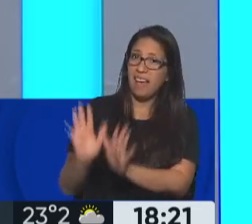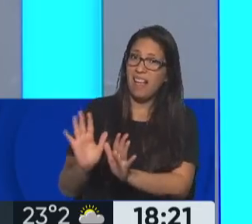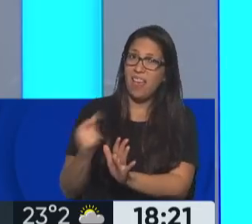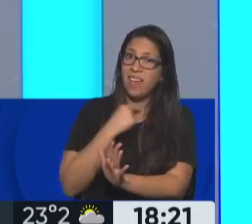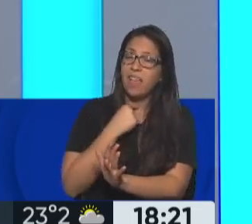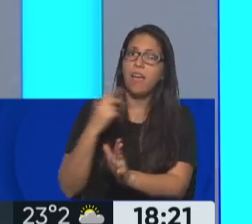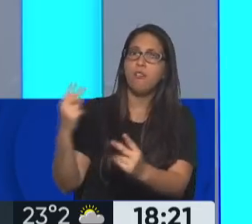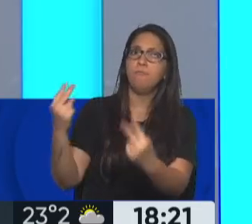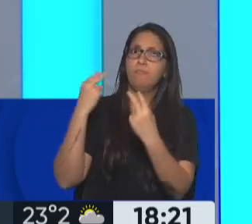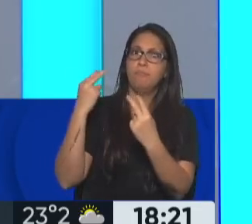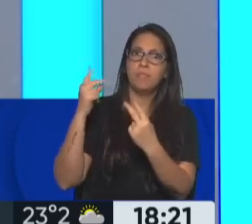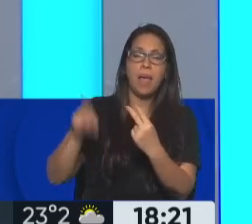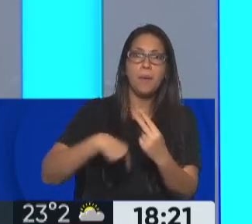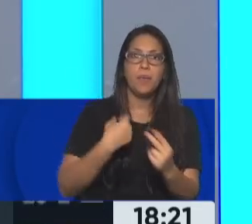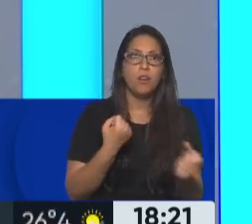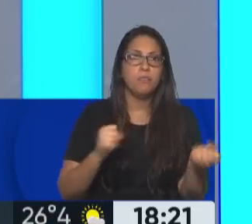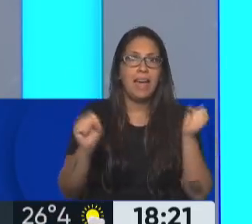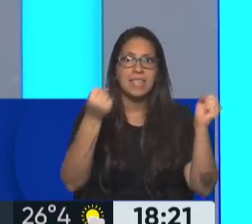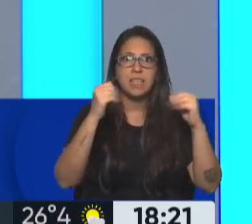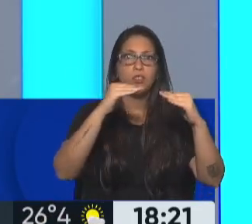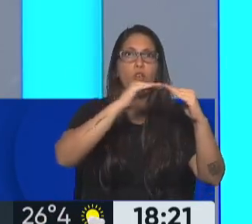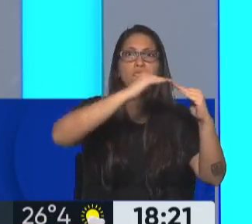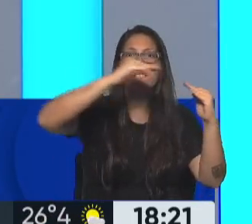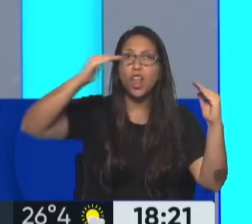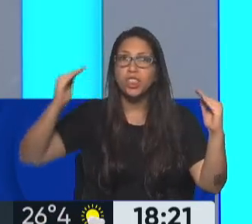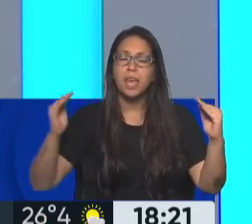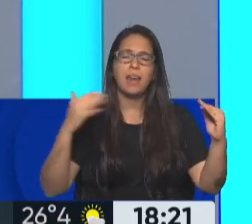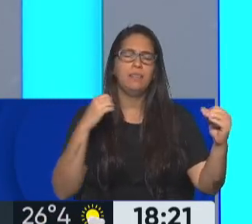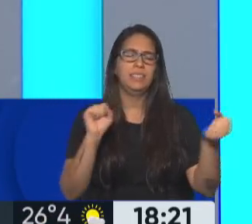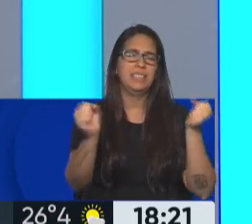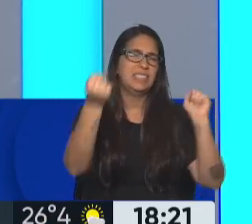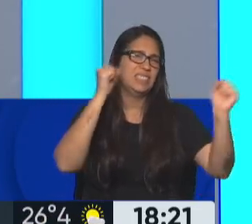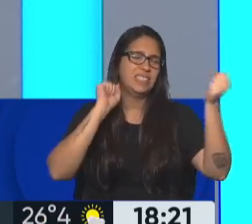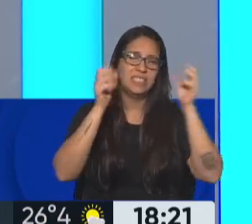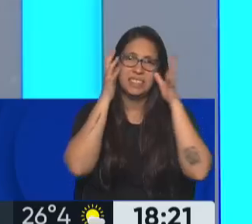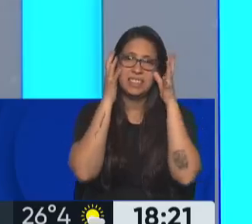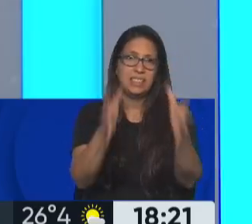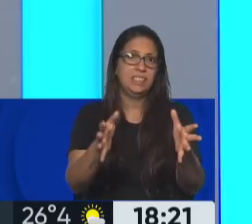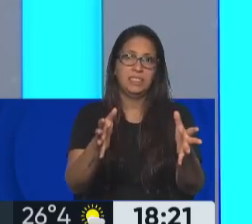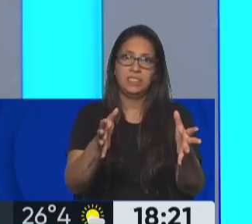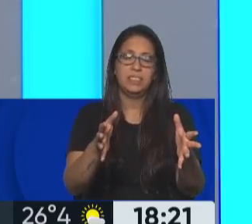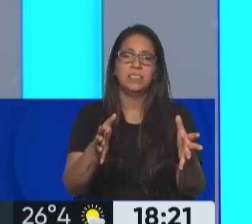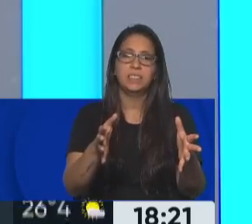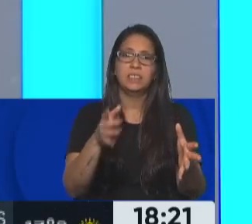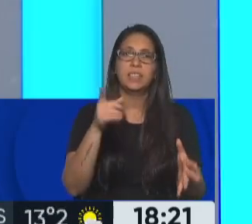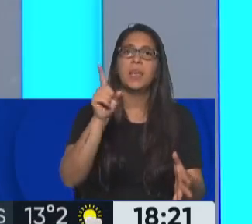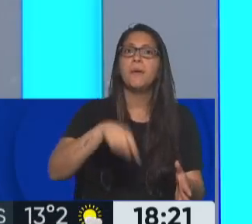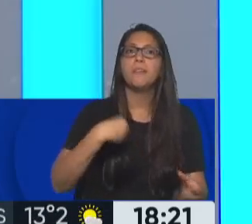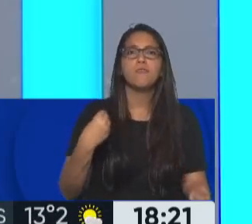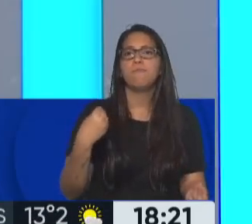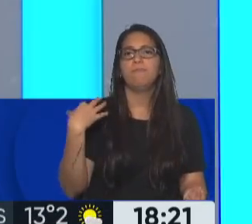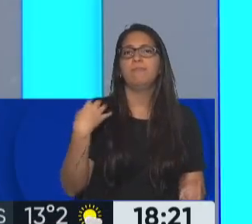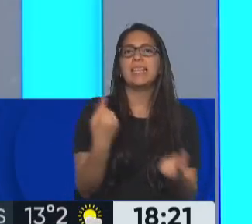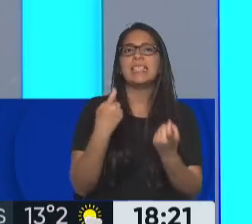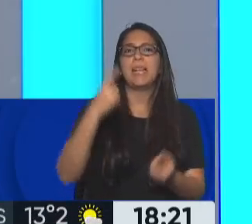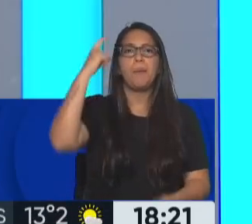generó un nivel de estrés altísimo en la frontera, y eso solo se aminoró con una medida ejecutiva del